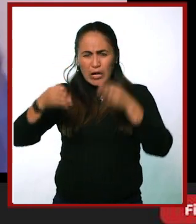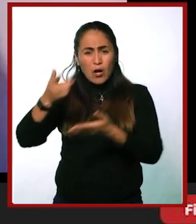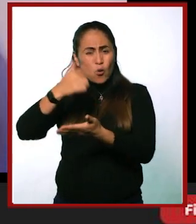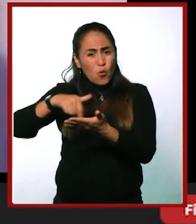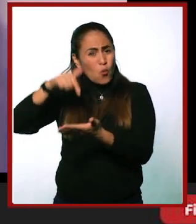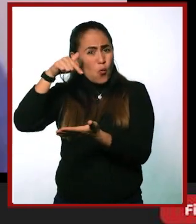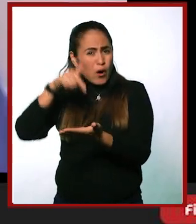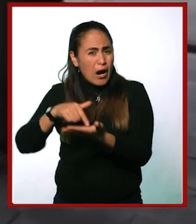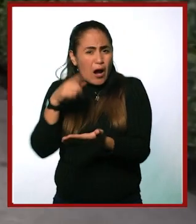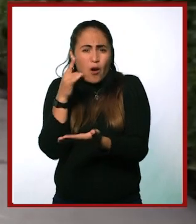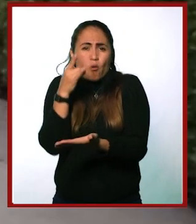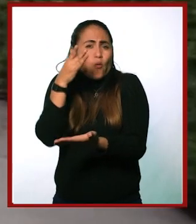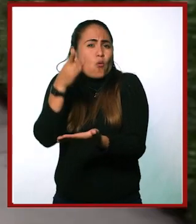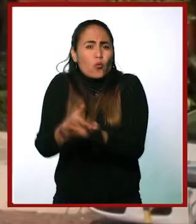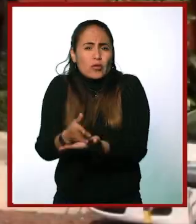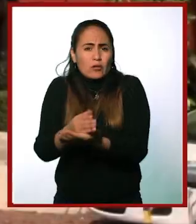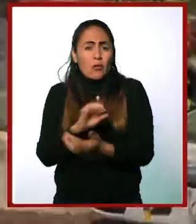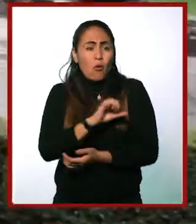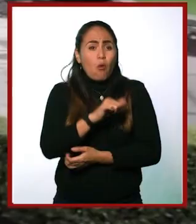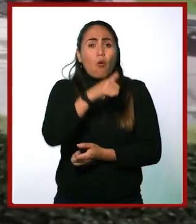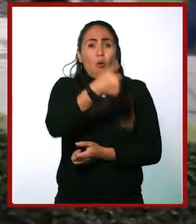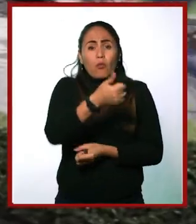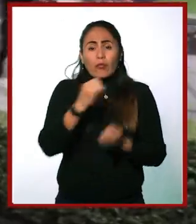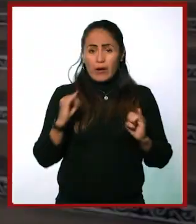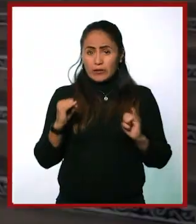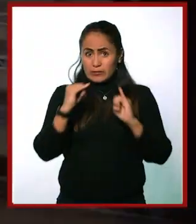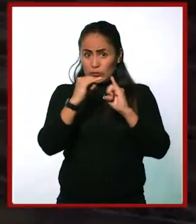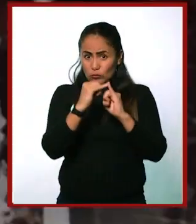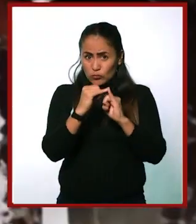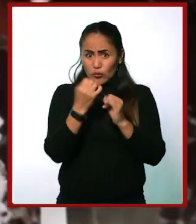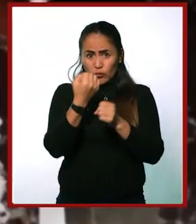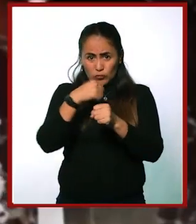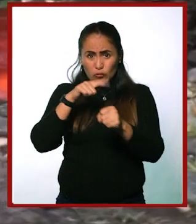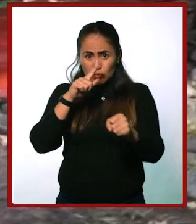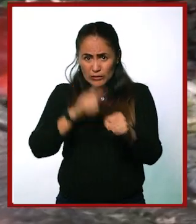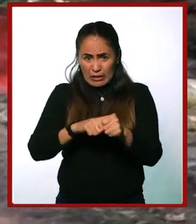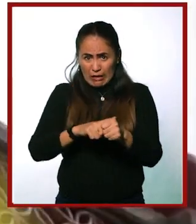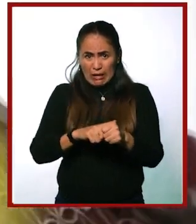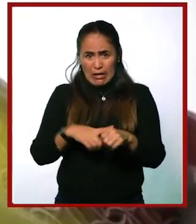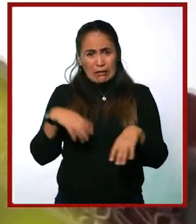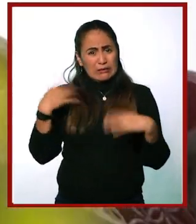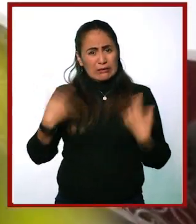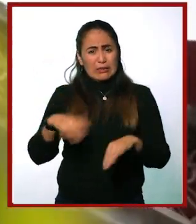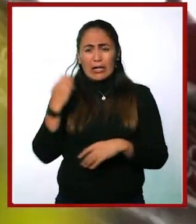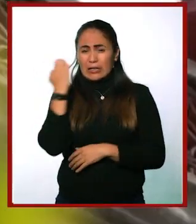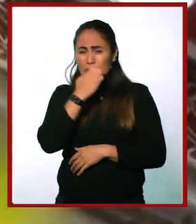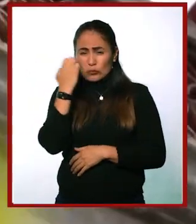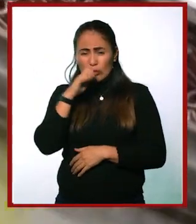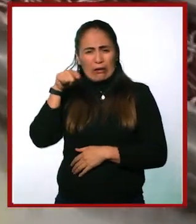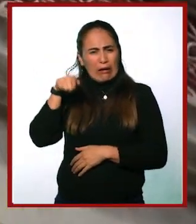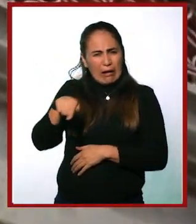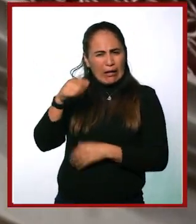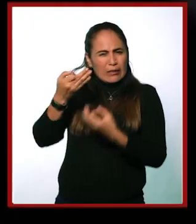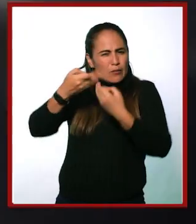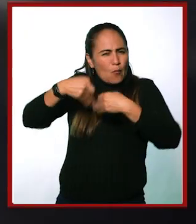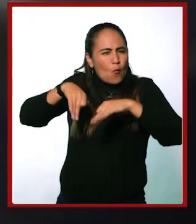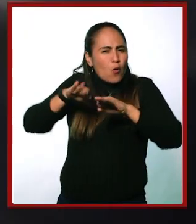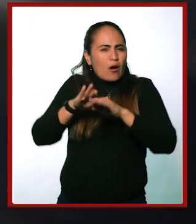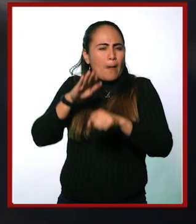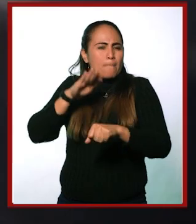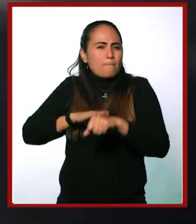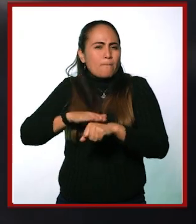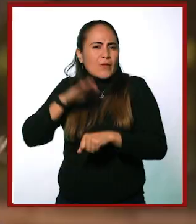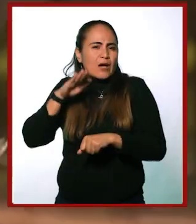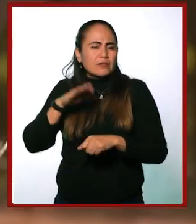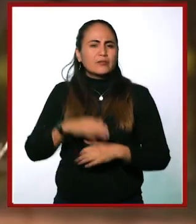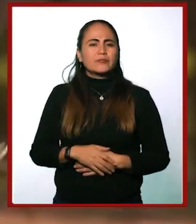el único espacio, no existe ninguna institución social más importante que la escuela como institución,